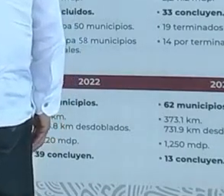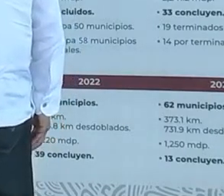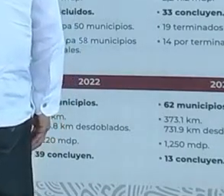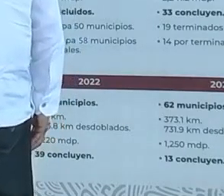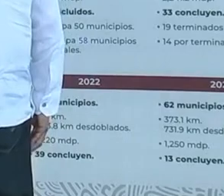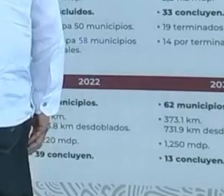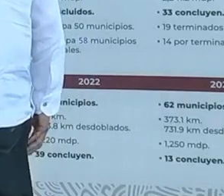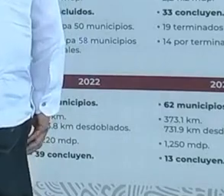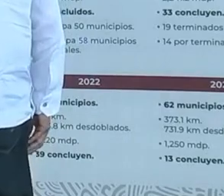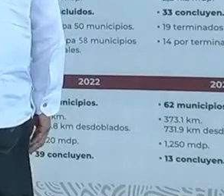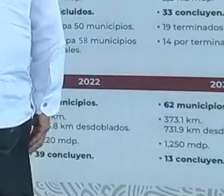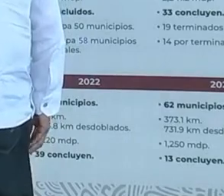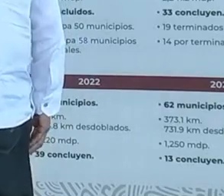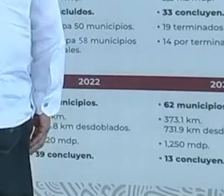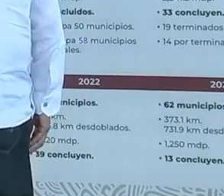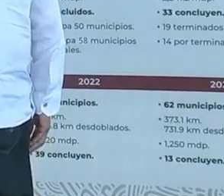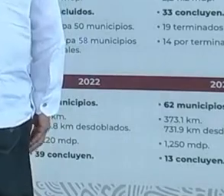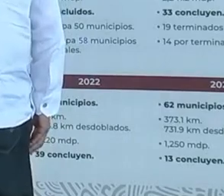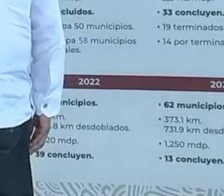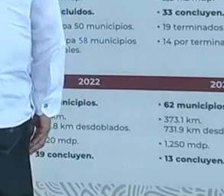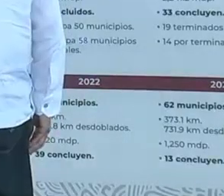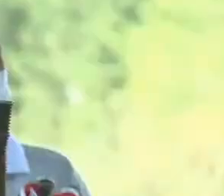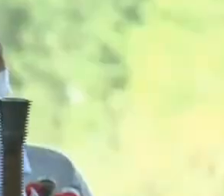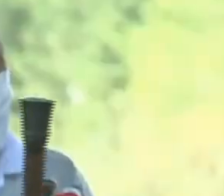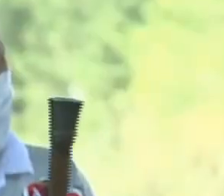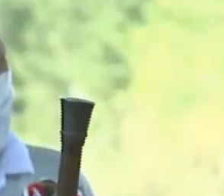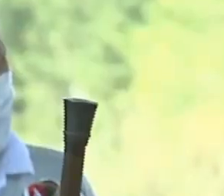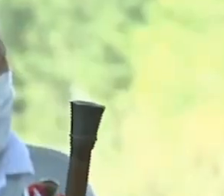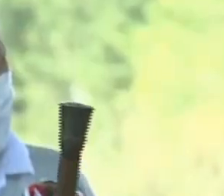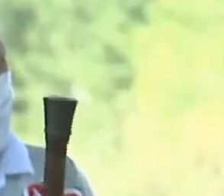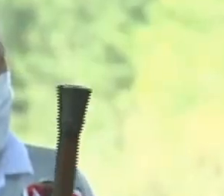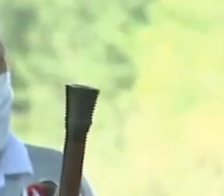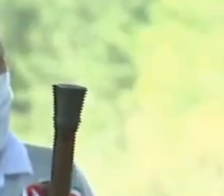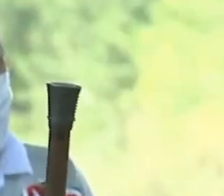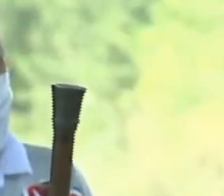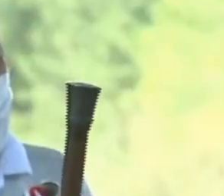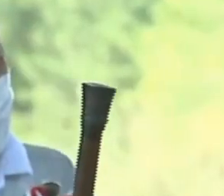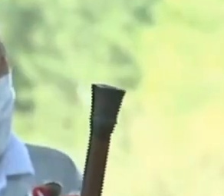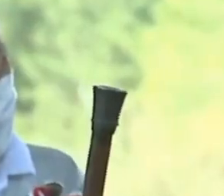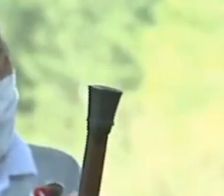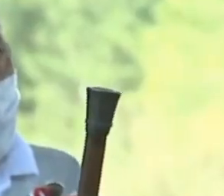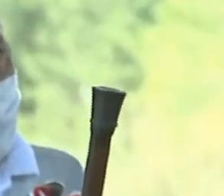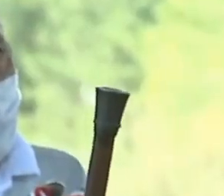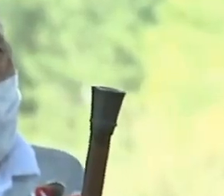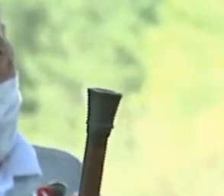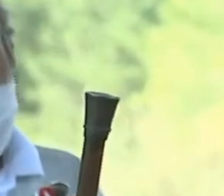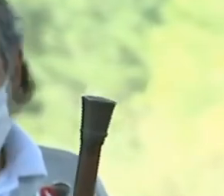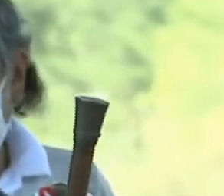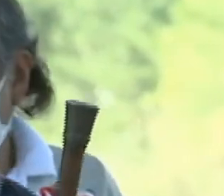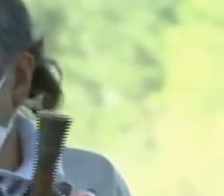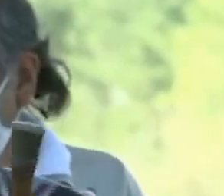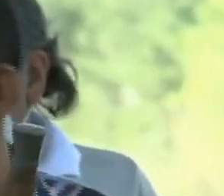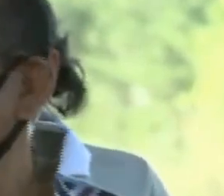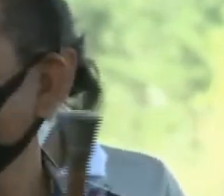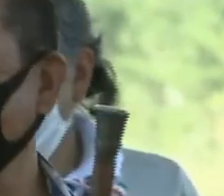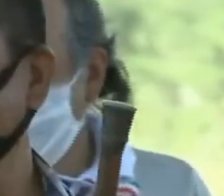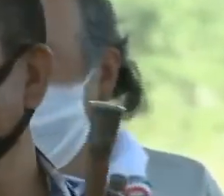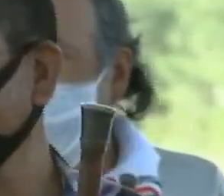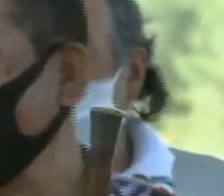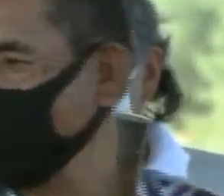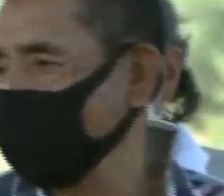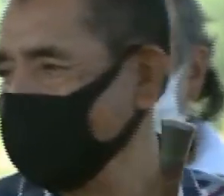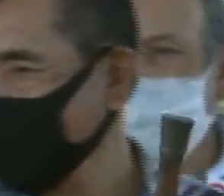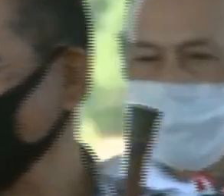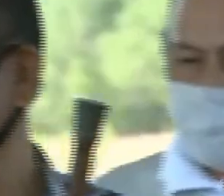alguna distancia importante, y además en el ámbito del concreto pues le dieron hasta su estampado, o sea, el acabado que usted puede